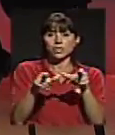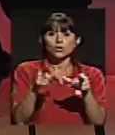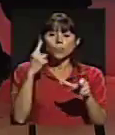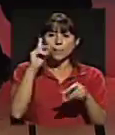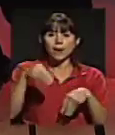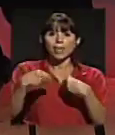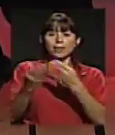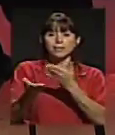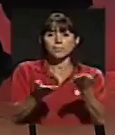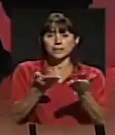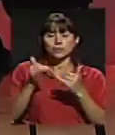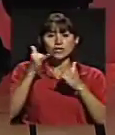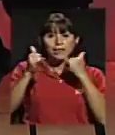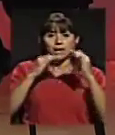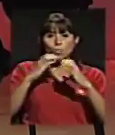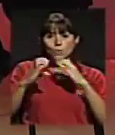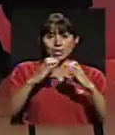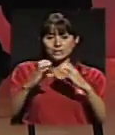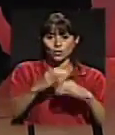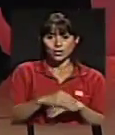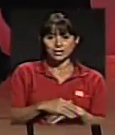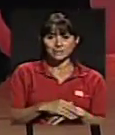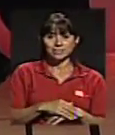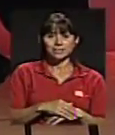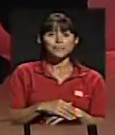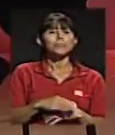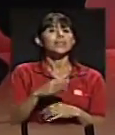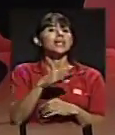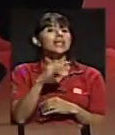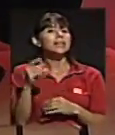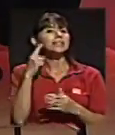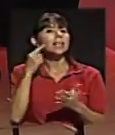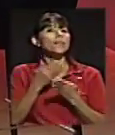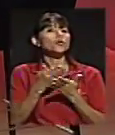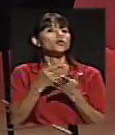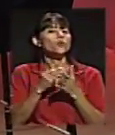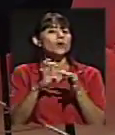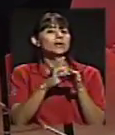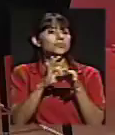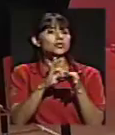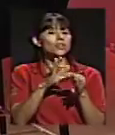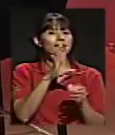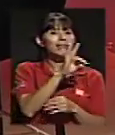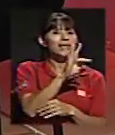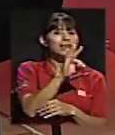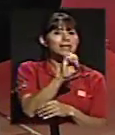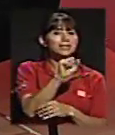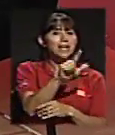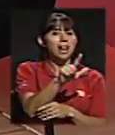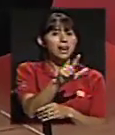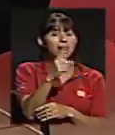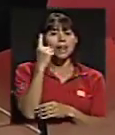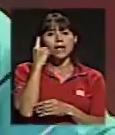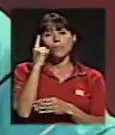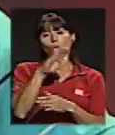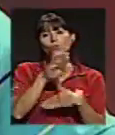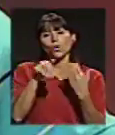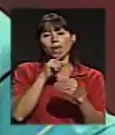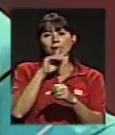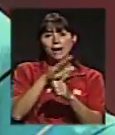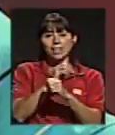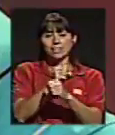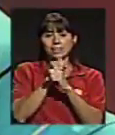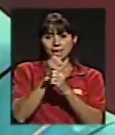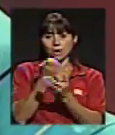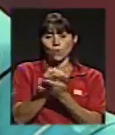de telecomunicaciones. Y la relación que se demostró es que TNT SAL fue el que aportó la garantía económica para la participación de